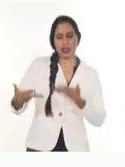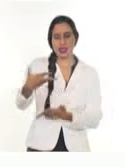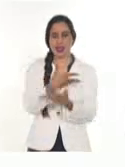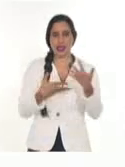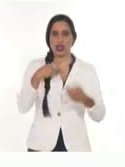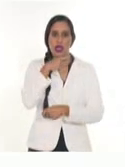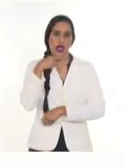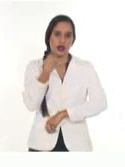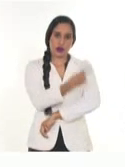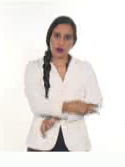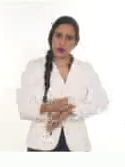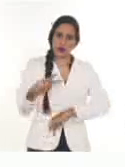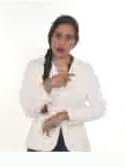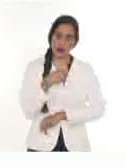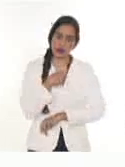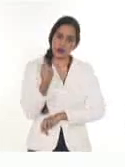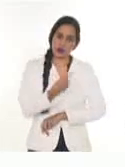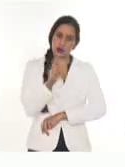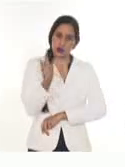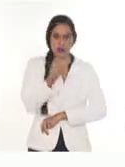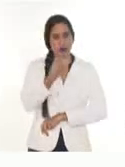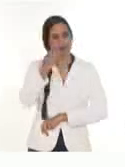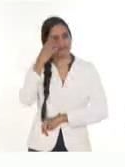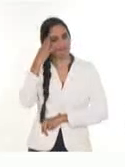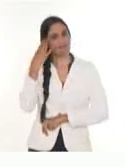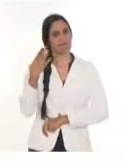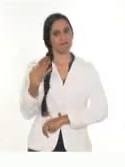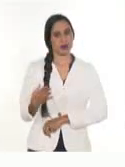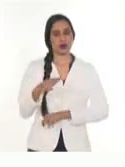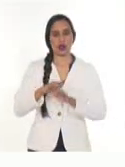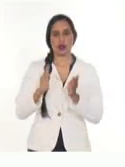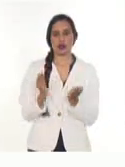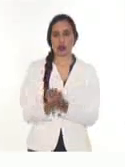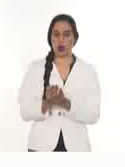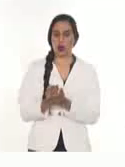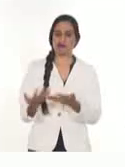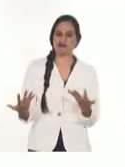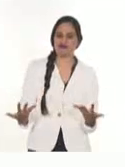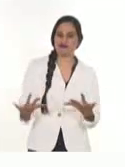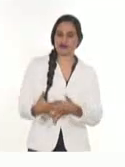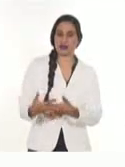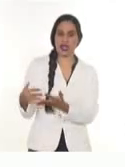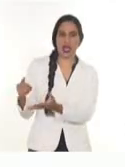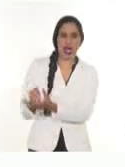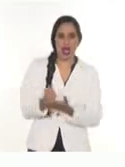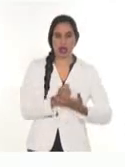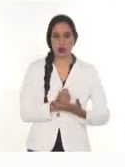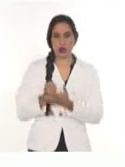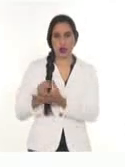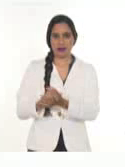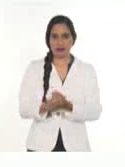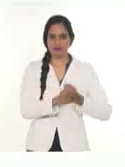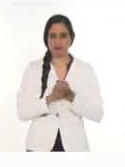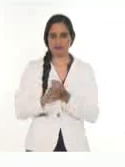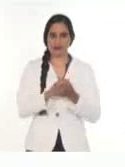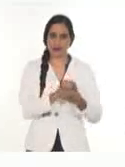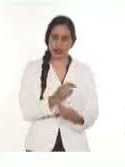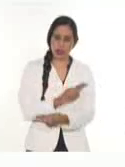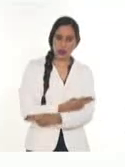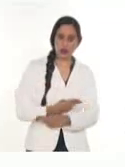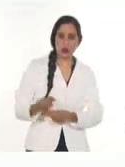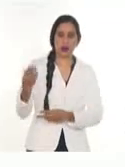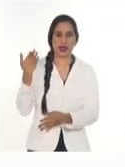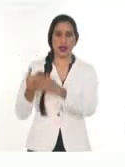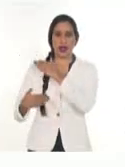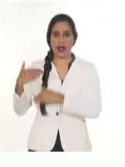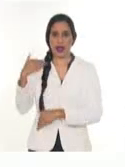que apreciamos, dijo Bruno, como un cercano aliado con el cual tenemos relaciones históricas. Su presencia aquí reafirma